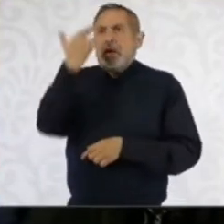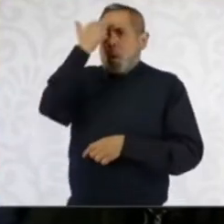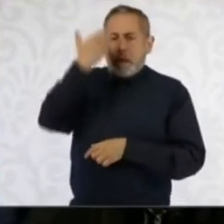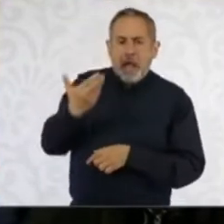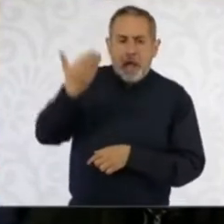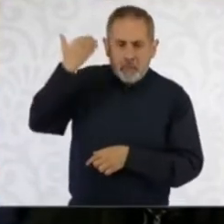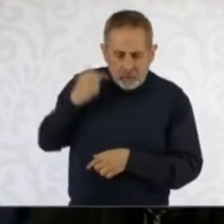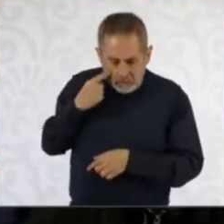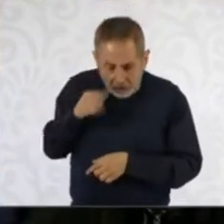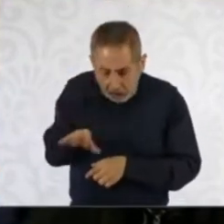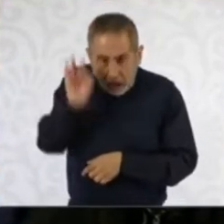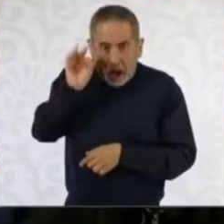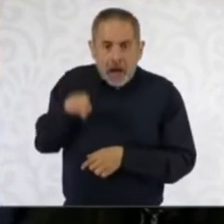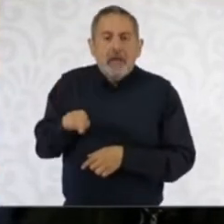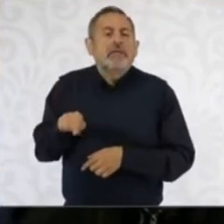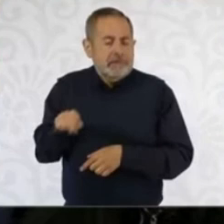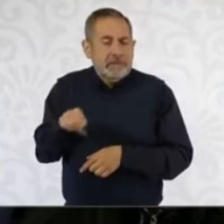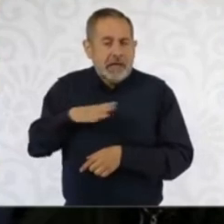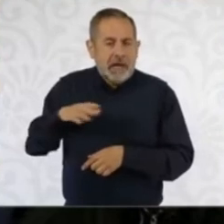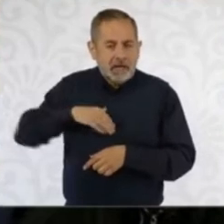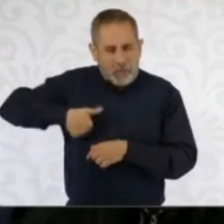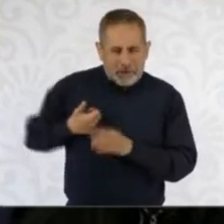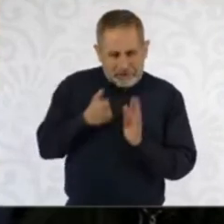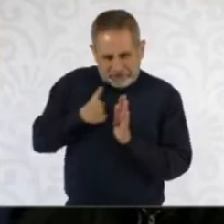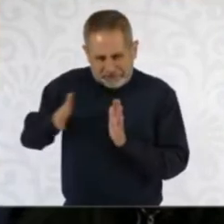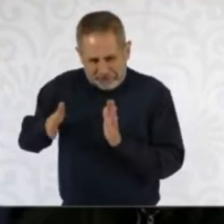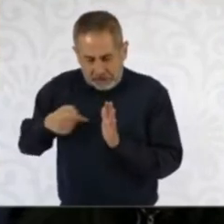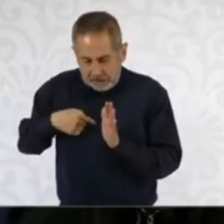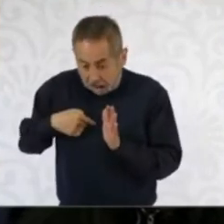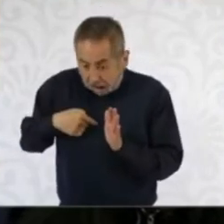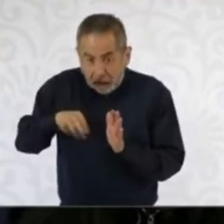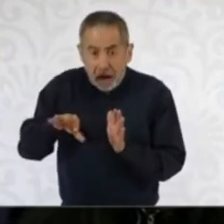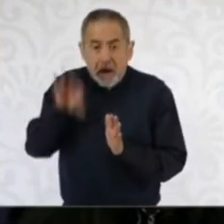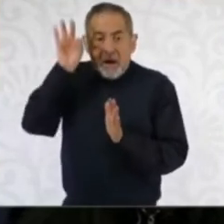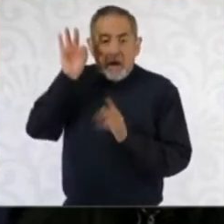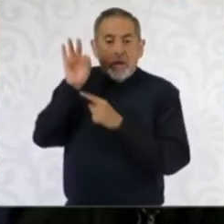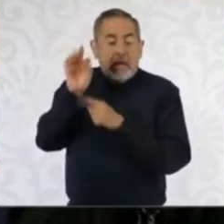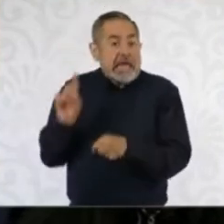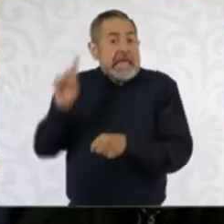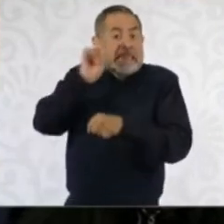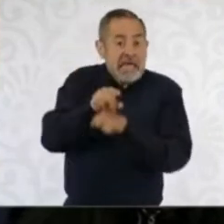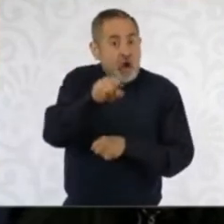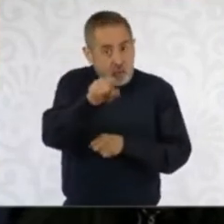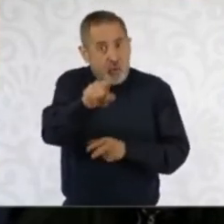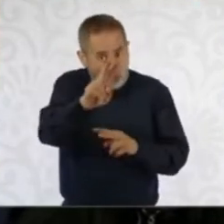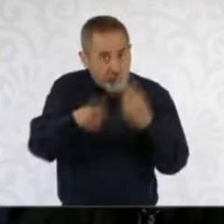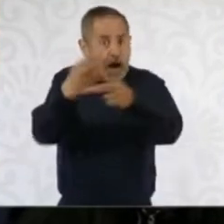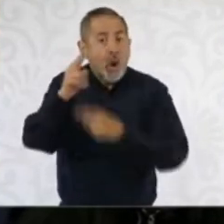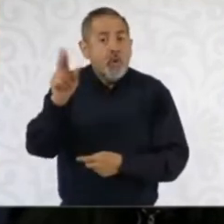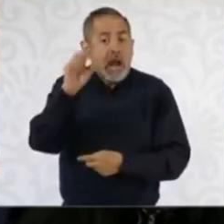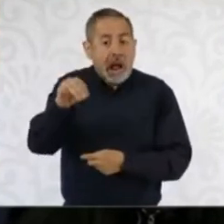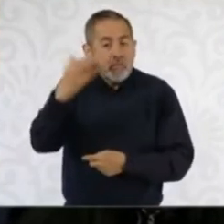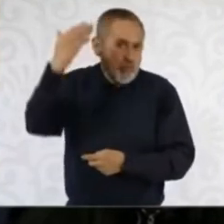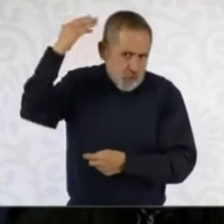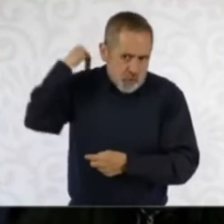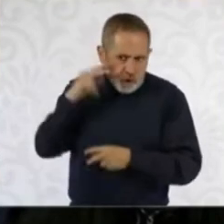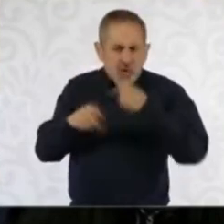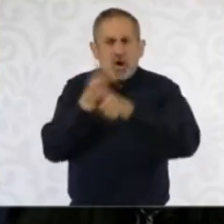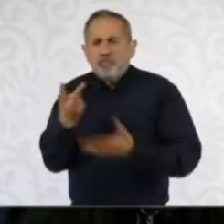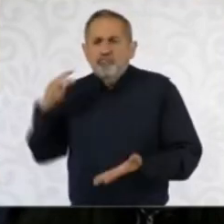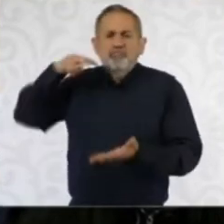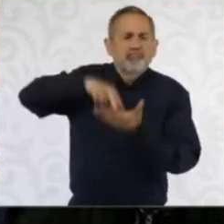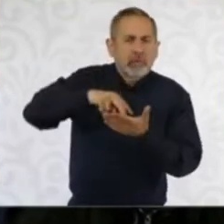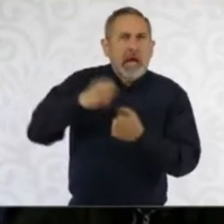pues, nos encontramos, ahora sí que en el archivo, en el YouTube, que el día que usted fue a la UNAM, y que en